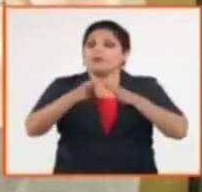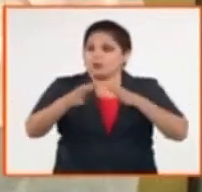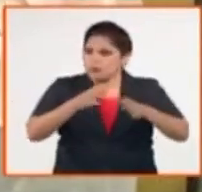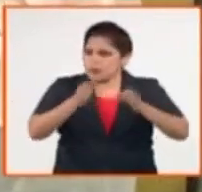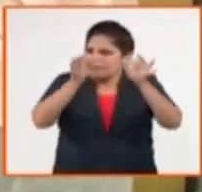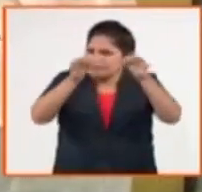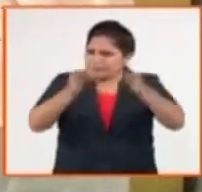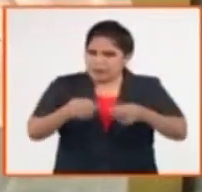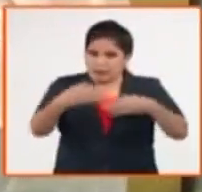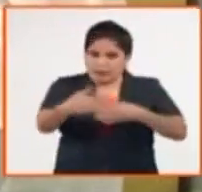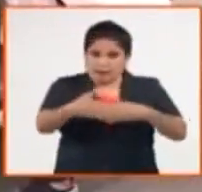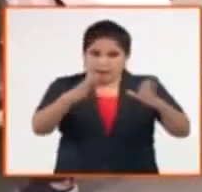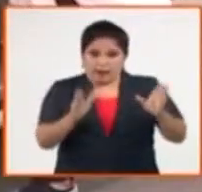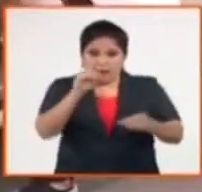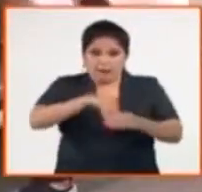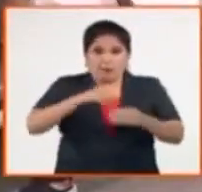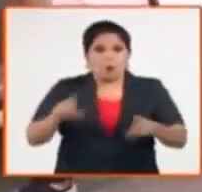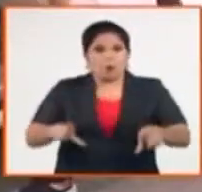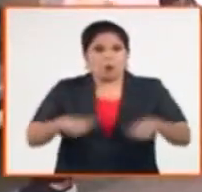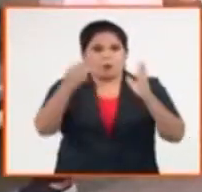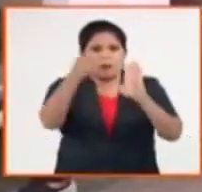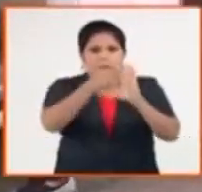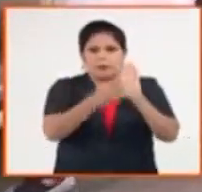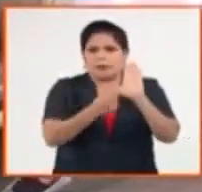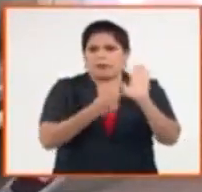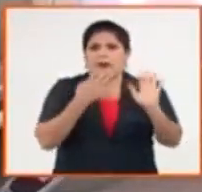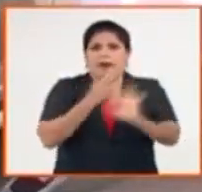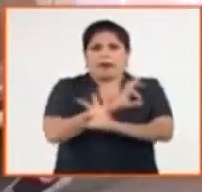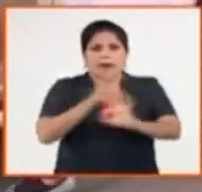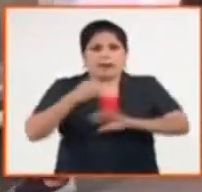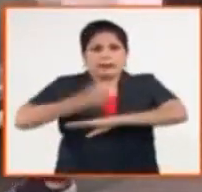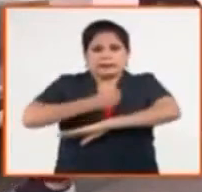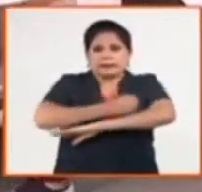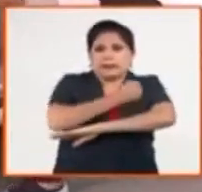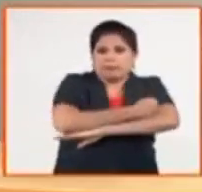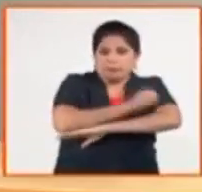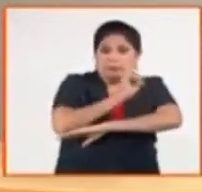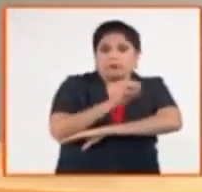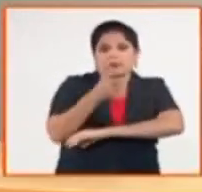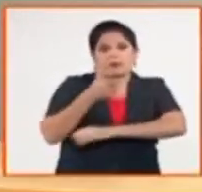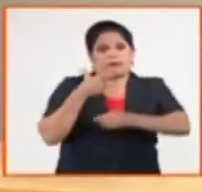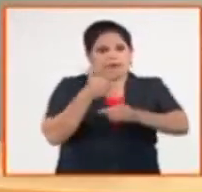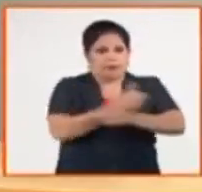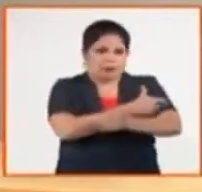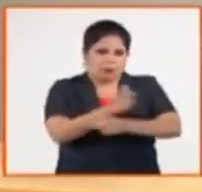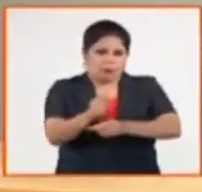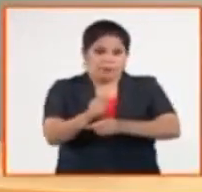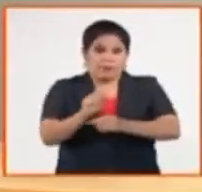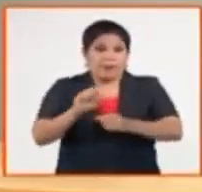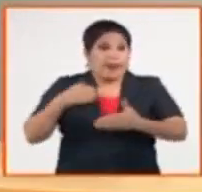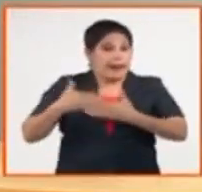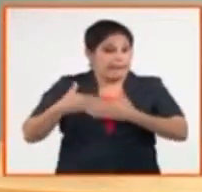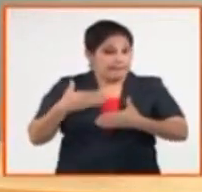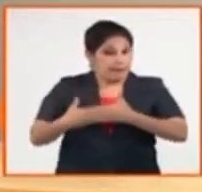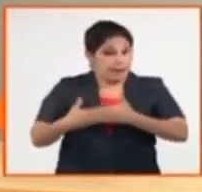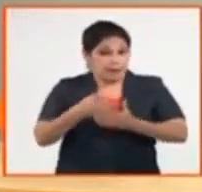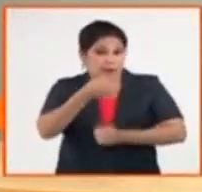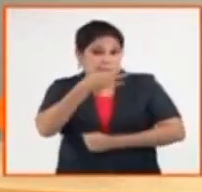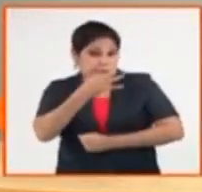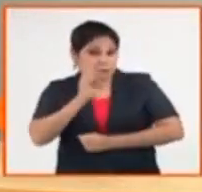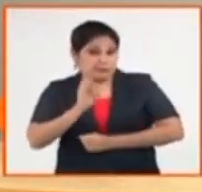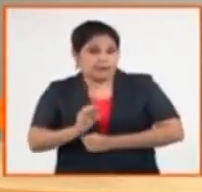exactitud para cumplir los requisitos de calidad en la transportación de las vacunas. Incomet recoge acá